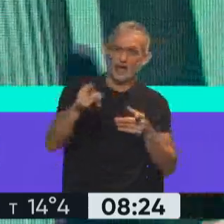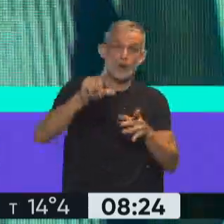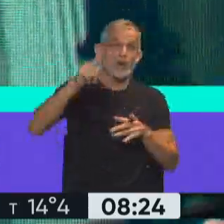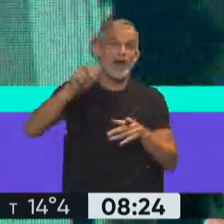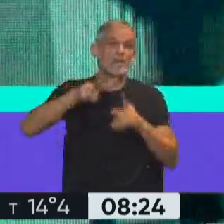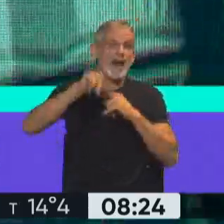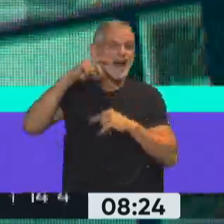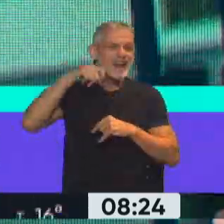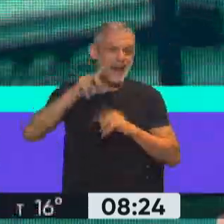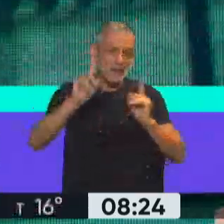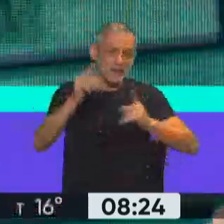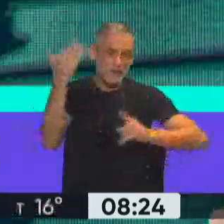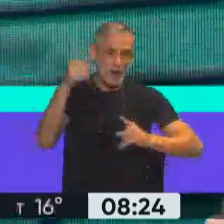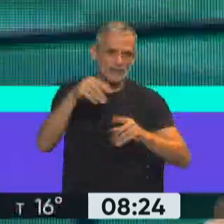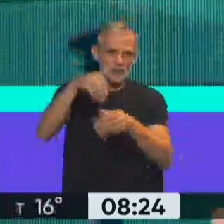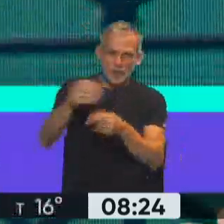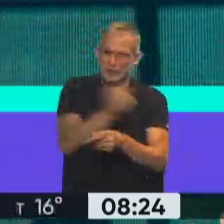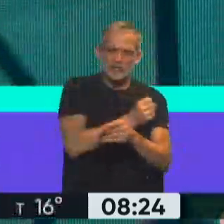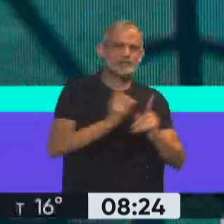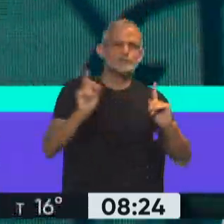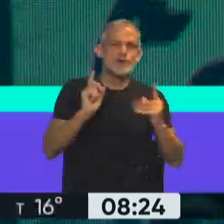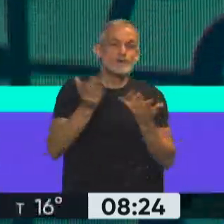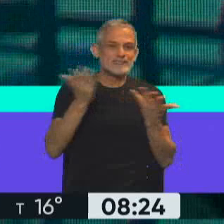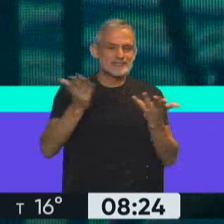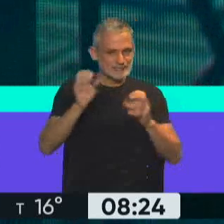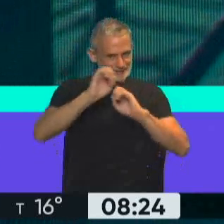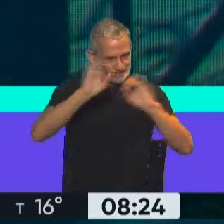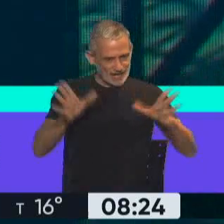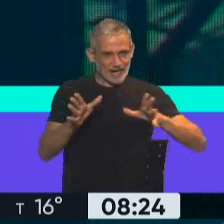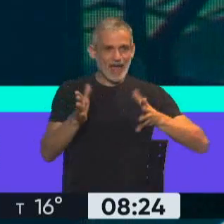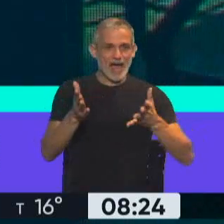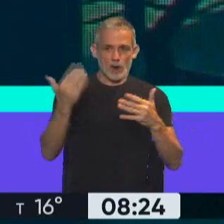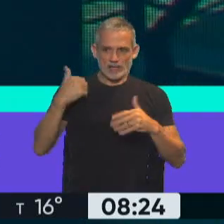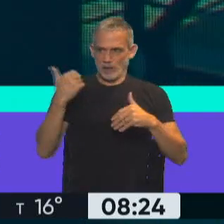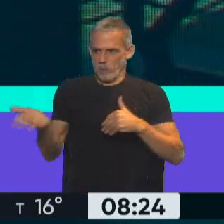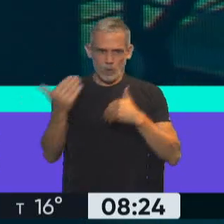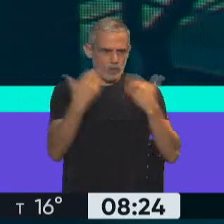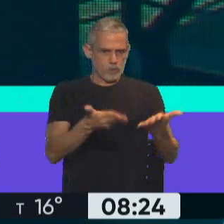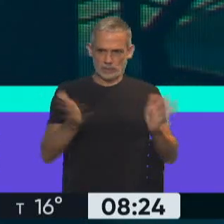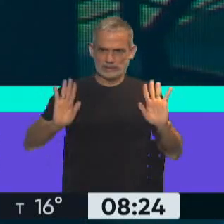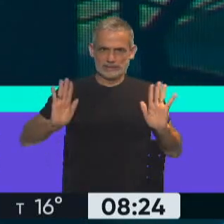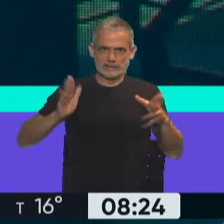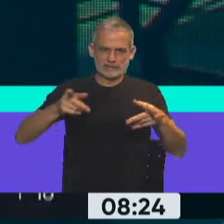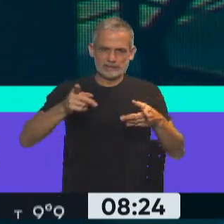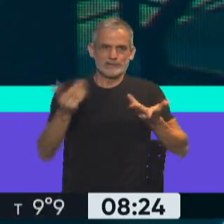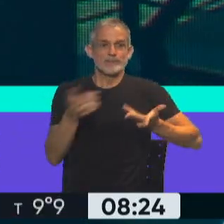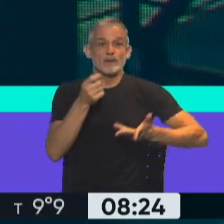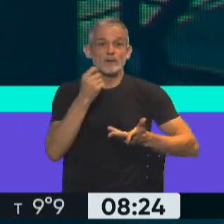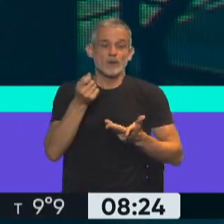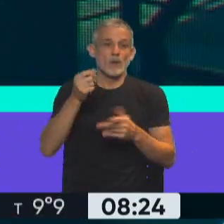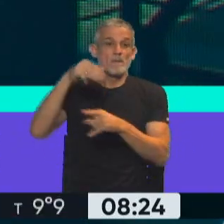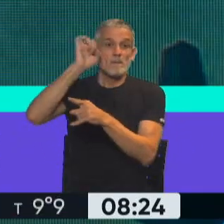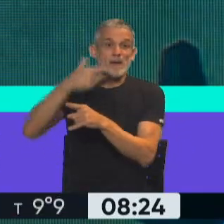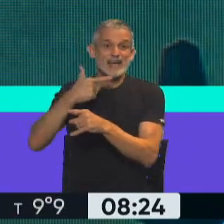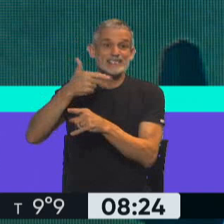Labaña para tratar de sacarle votos. Se ha quedado bien definido el voto en la jornada de ayer. Difícilmente el que haya votado a Manes